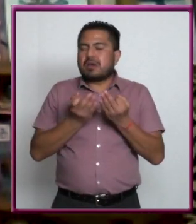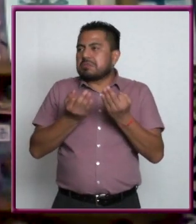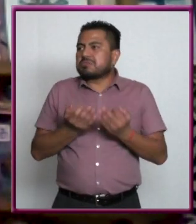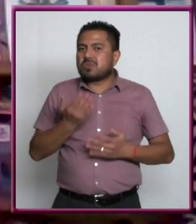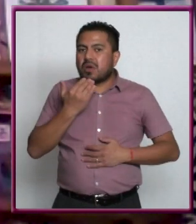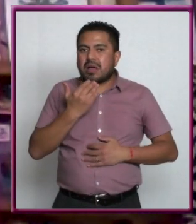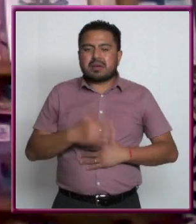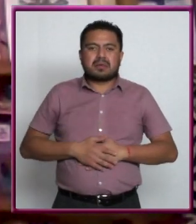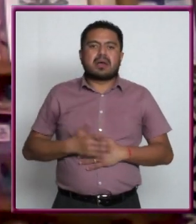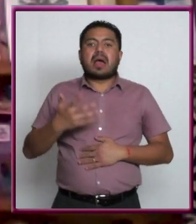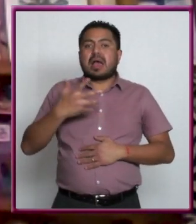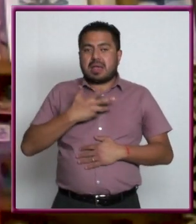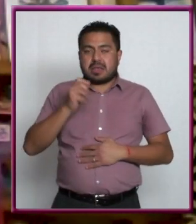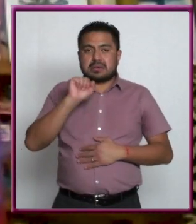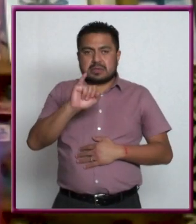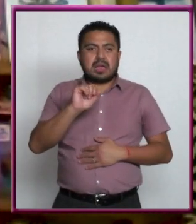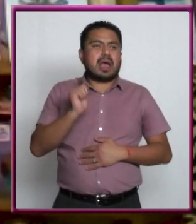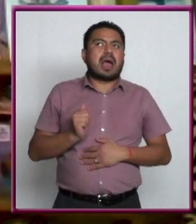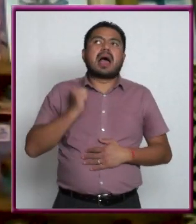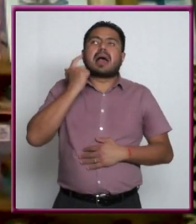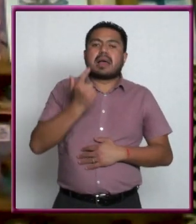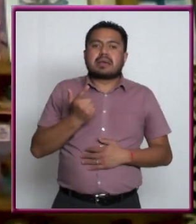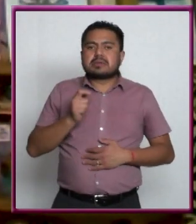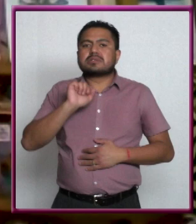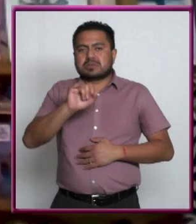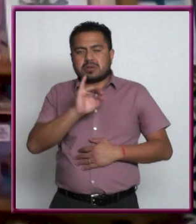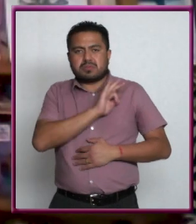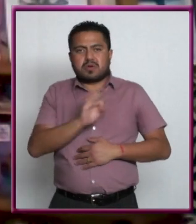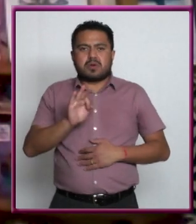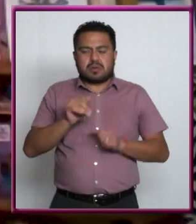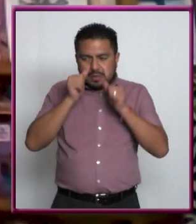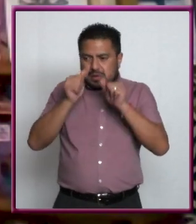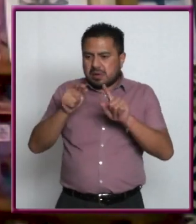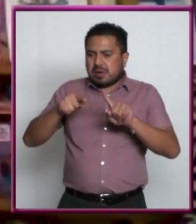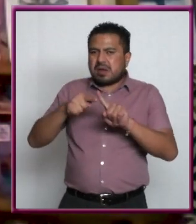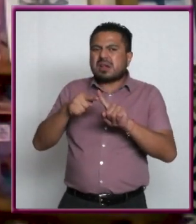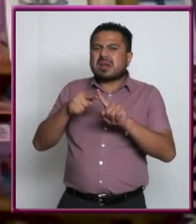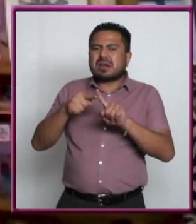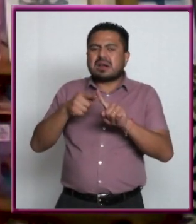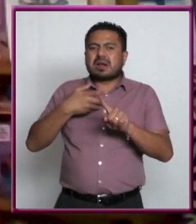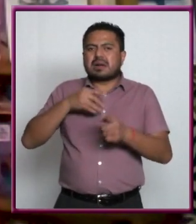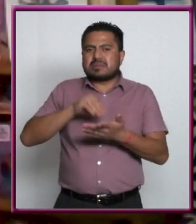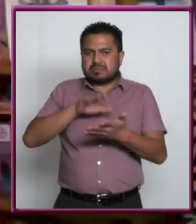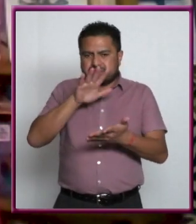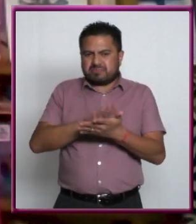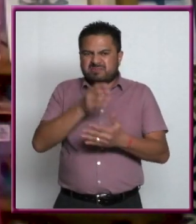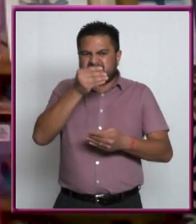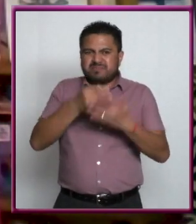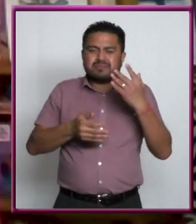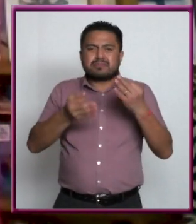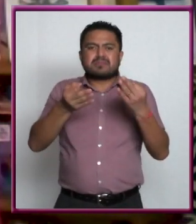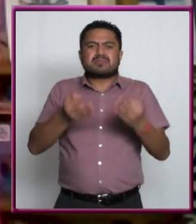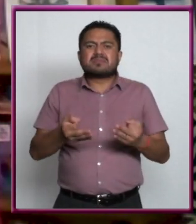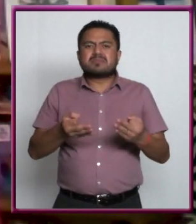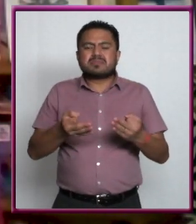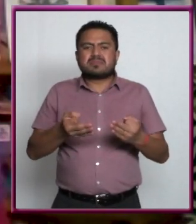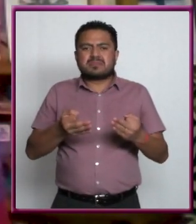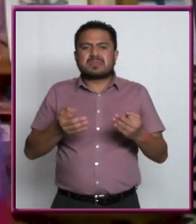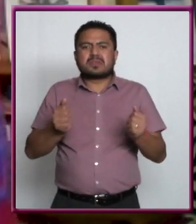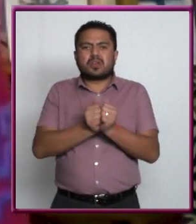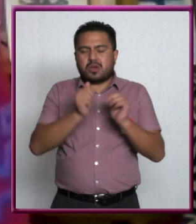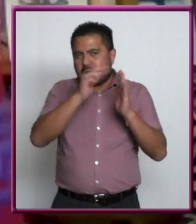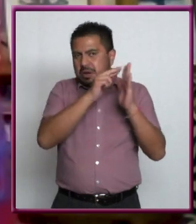una forma. Ahora, hay algo que sí podemos tomar en cuenta, que es que existe una serie